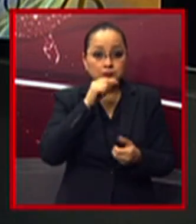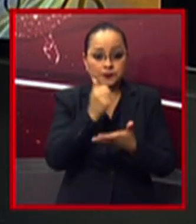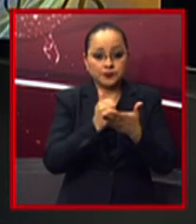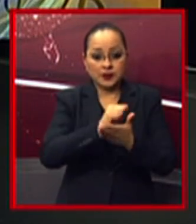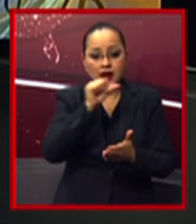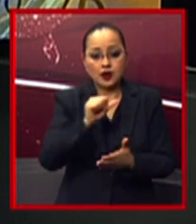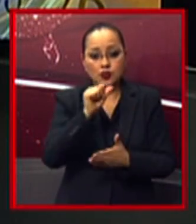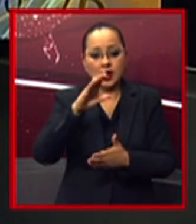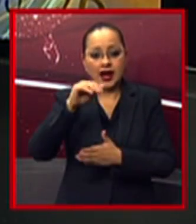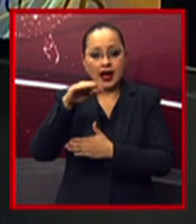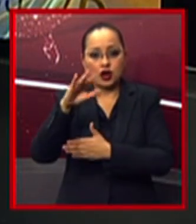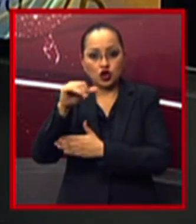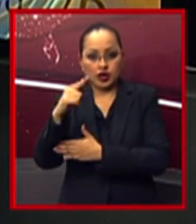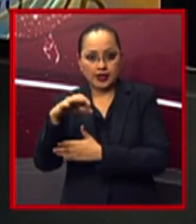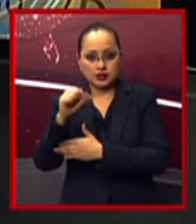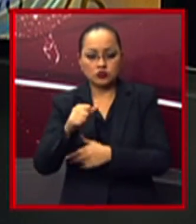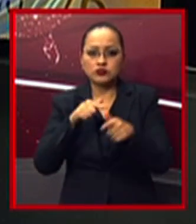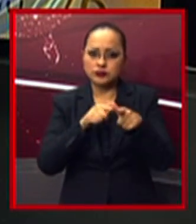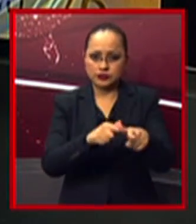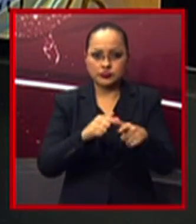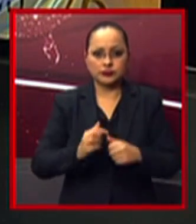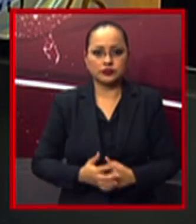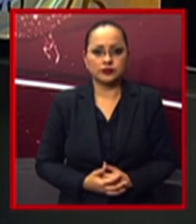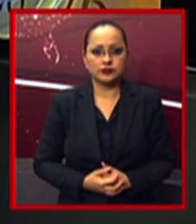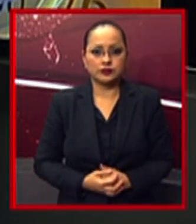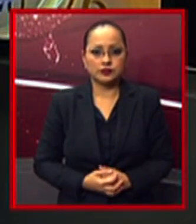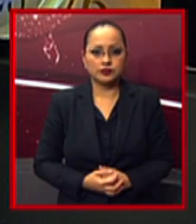es @canalcongreso. Continuamos.